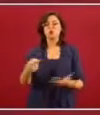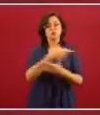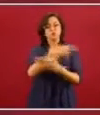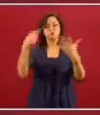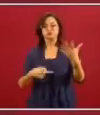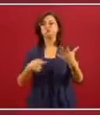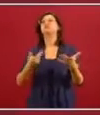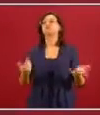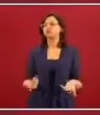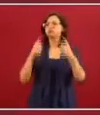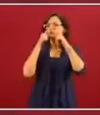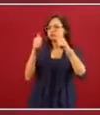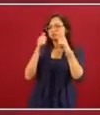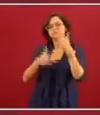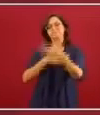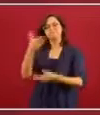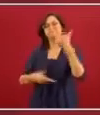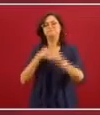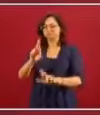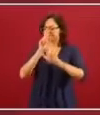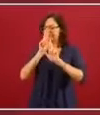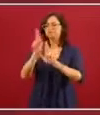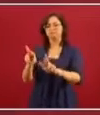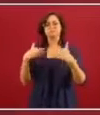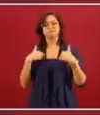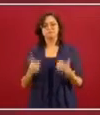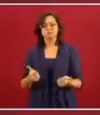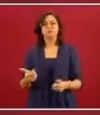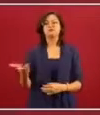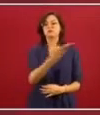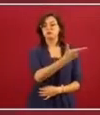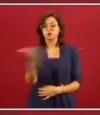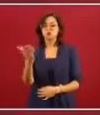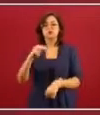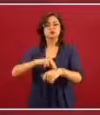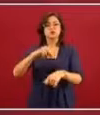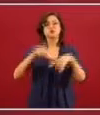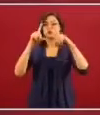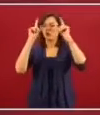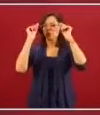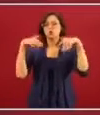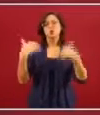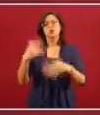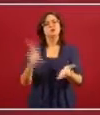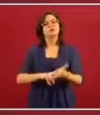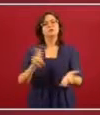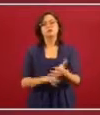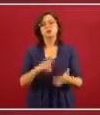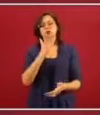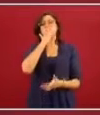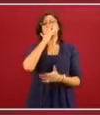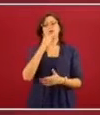son escuchados con enorme respeto, enorme consideración. Ustedes son una pieza valiosísima en este momento